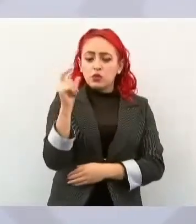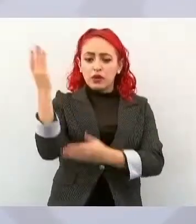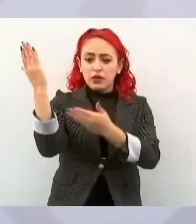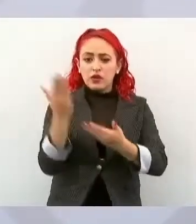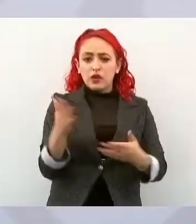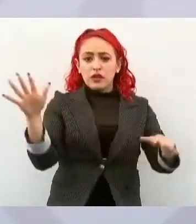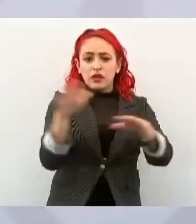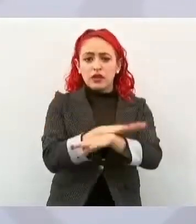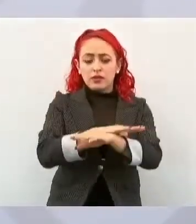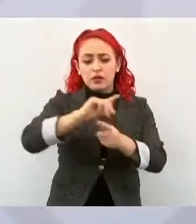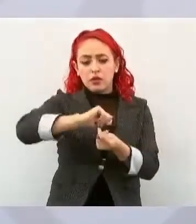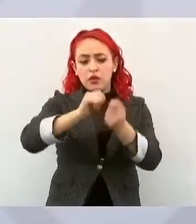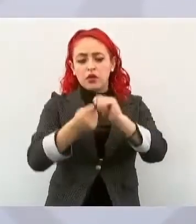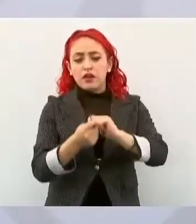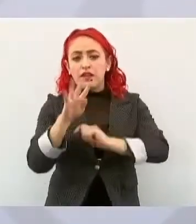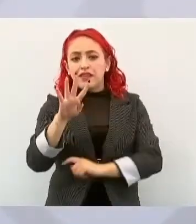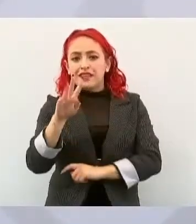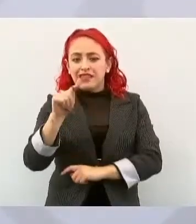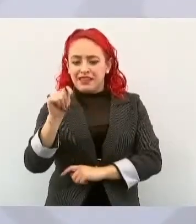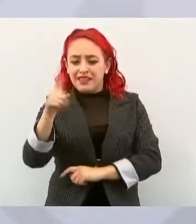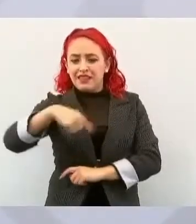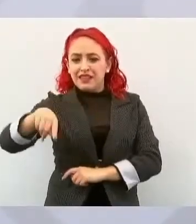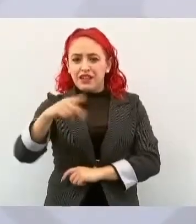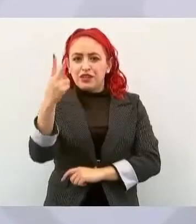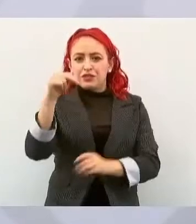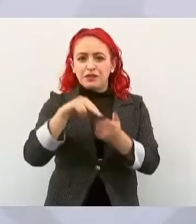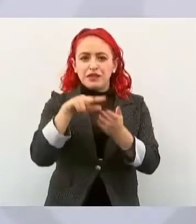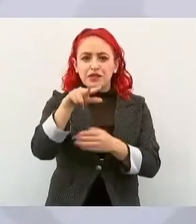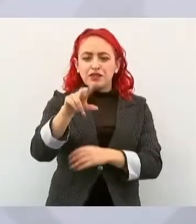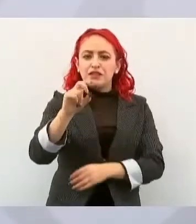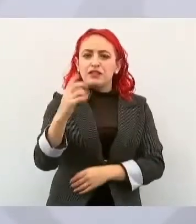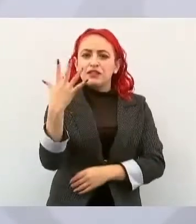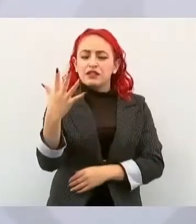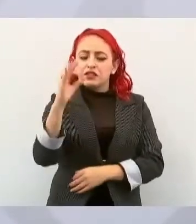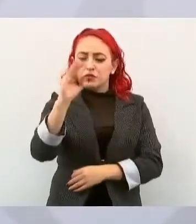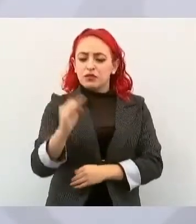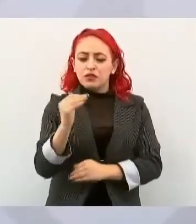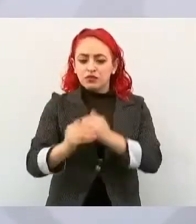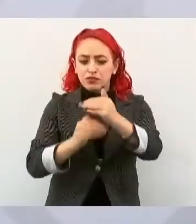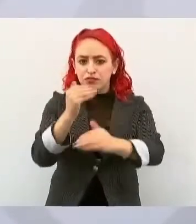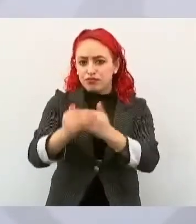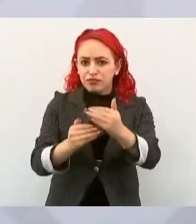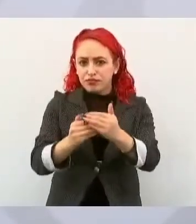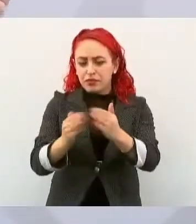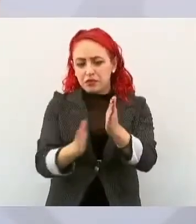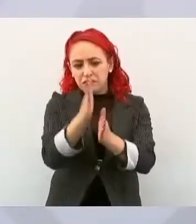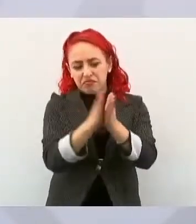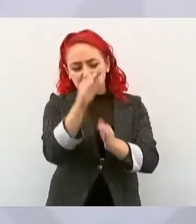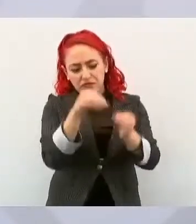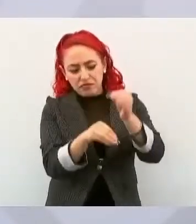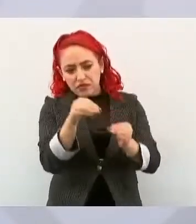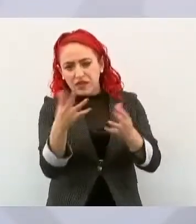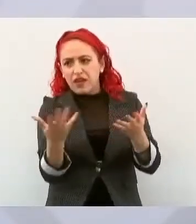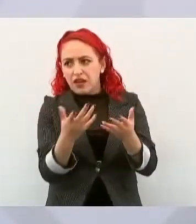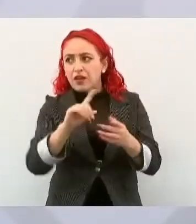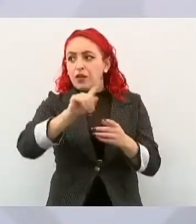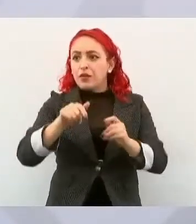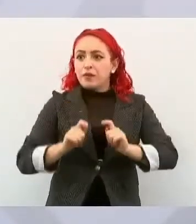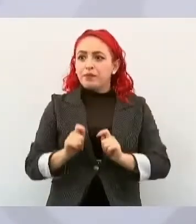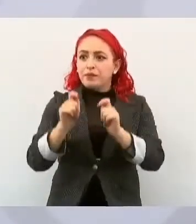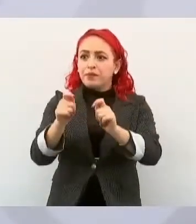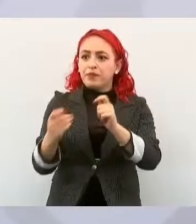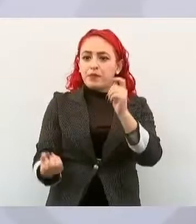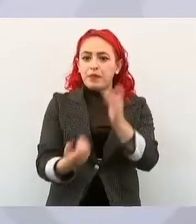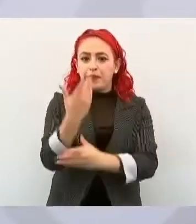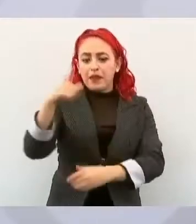cuarta transformación en 2018, el hospital tenía un 35% de avance de la obra. Ahí es en donde entró